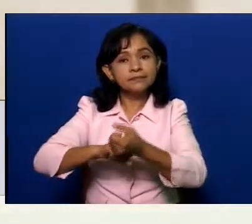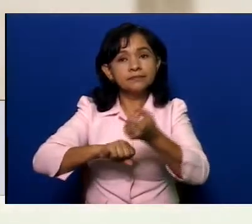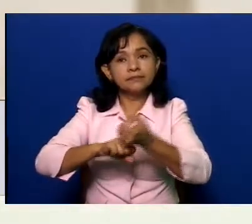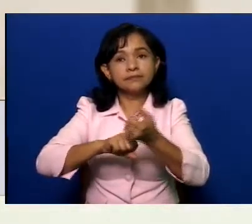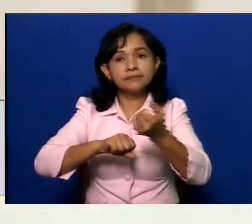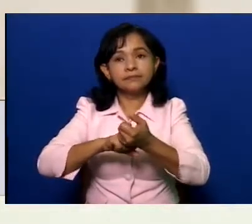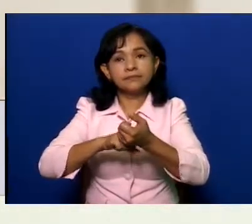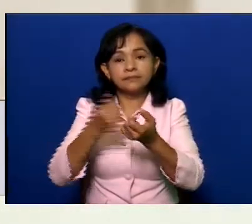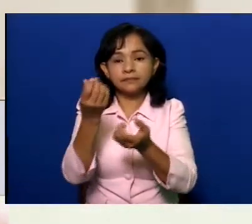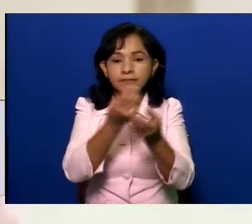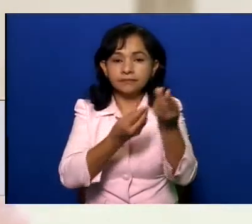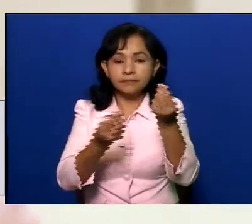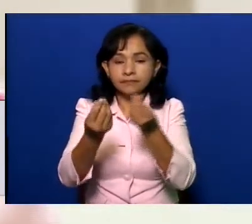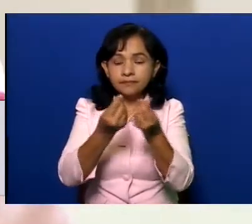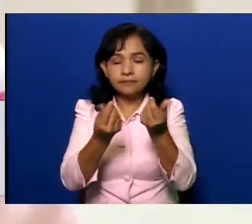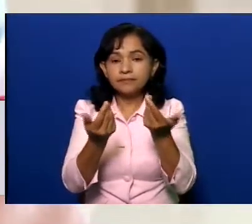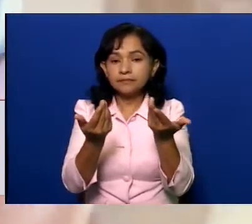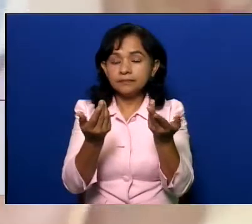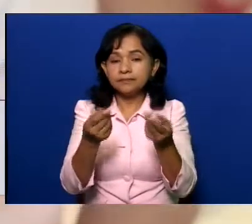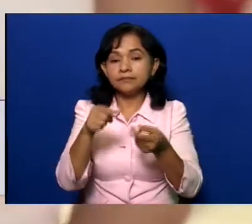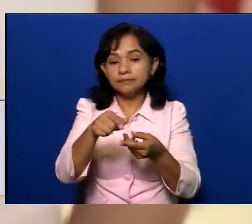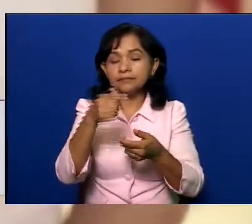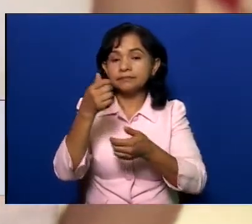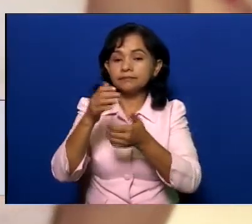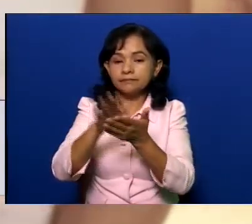alimentaria, qué es lo que estamos comiendo.